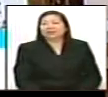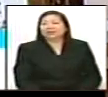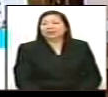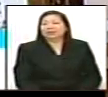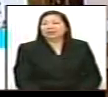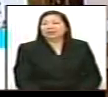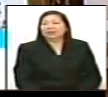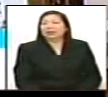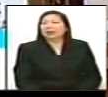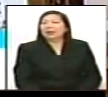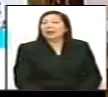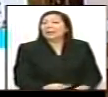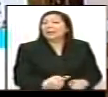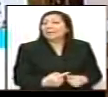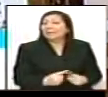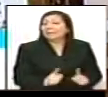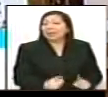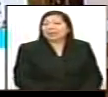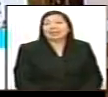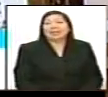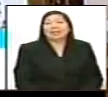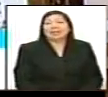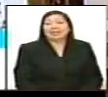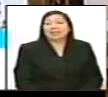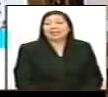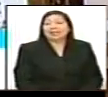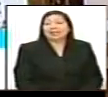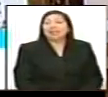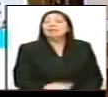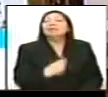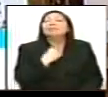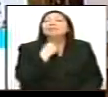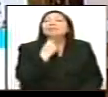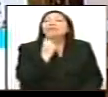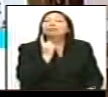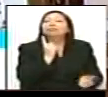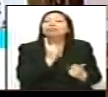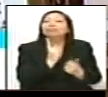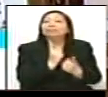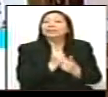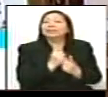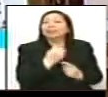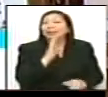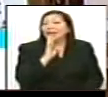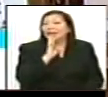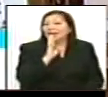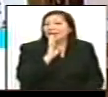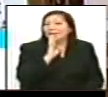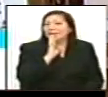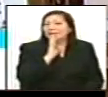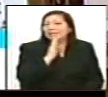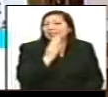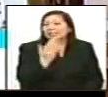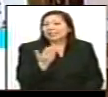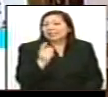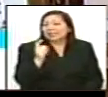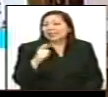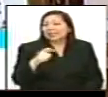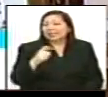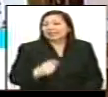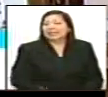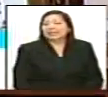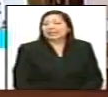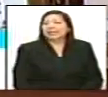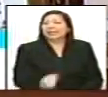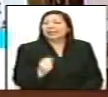LGBT. Pero el que sea la voz directa, la que expresa las necesidades,